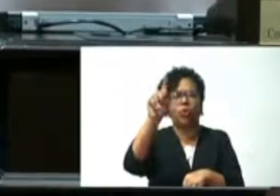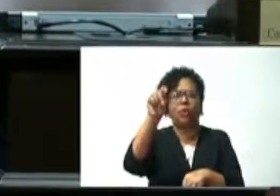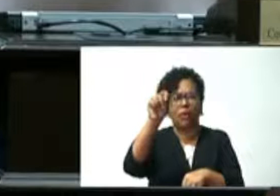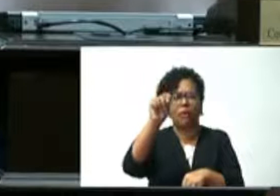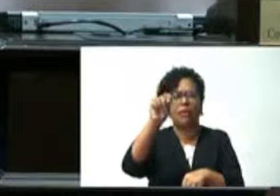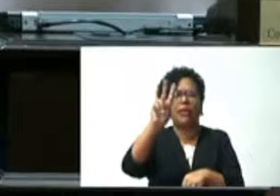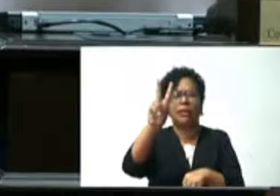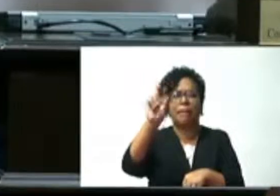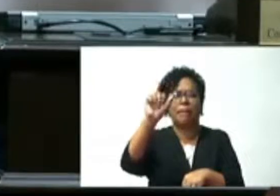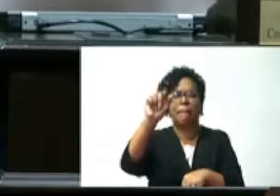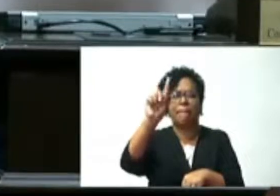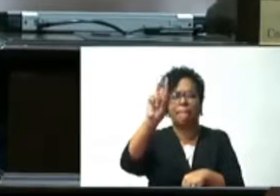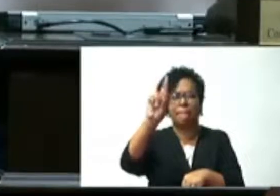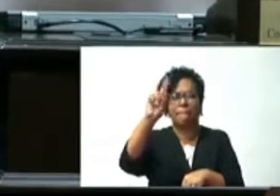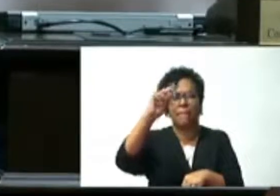pionero